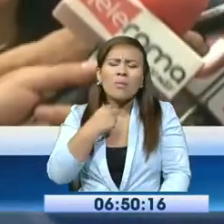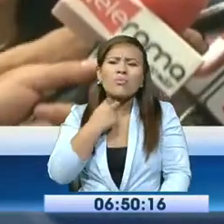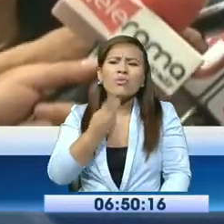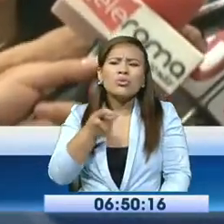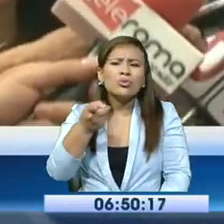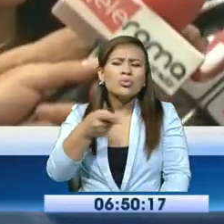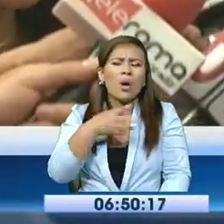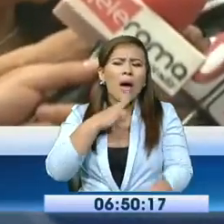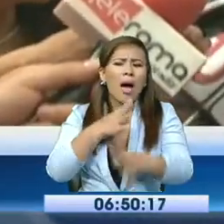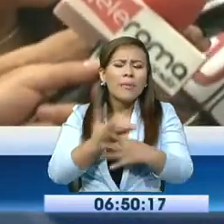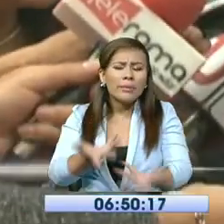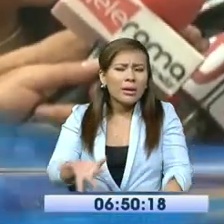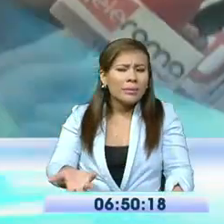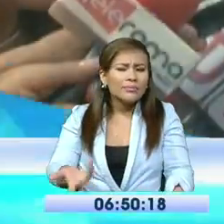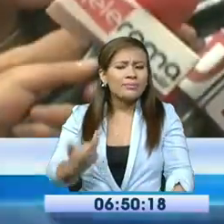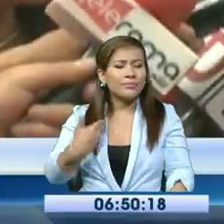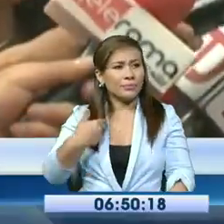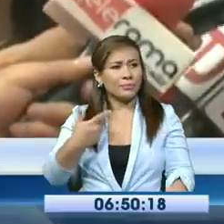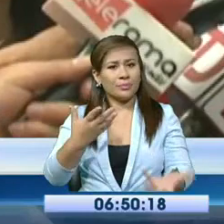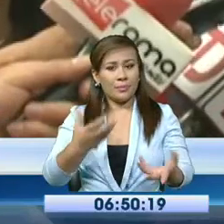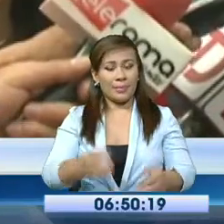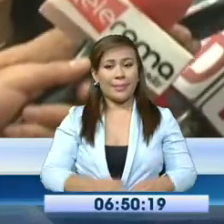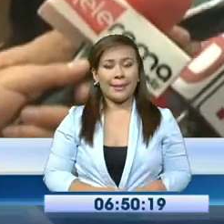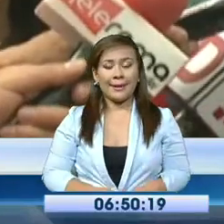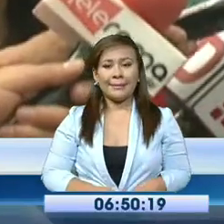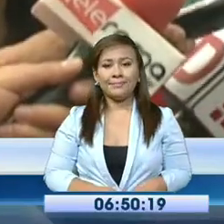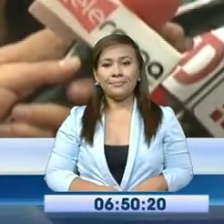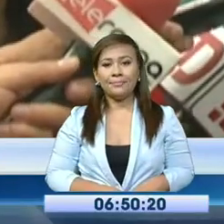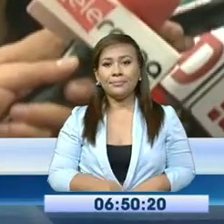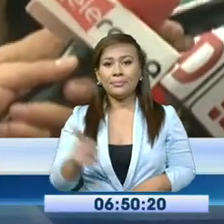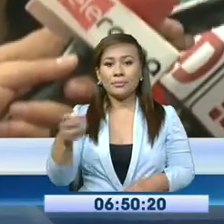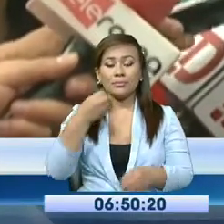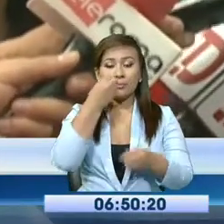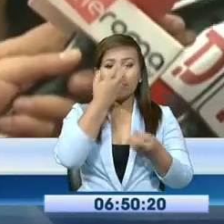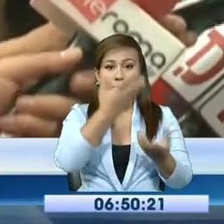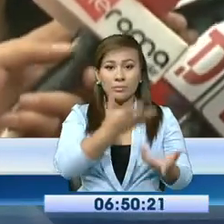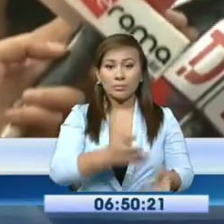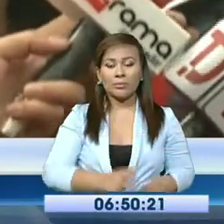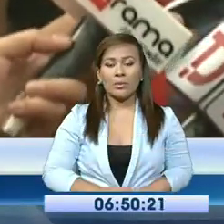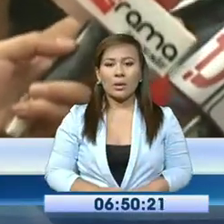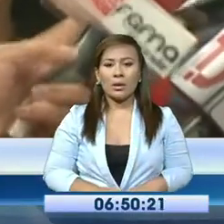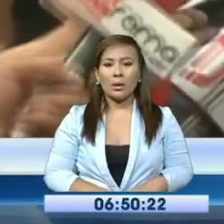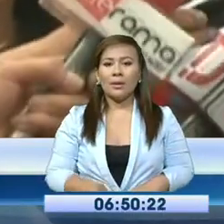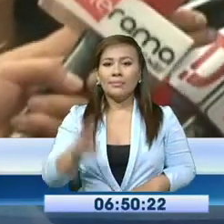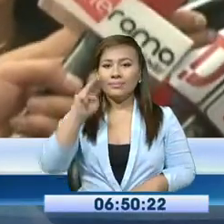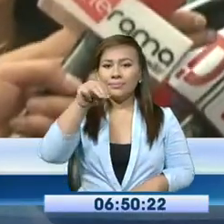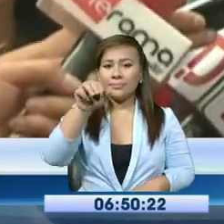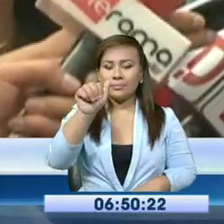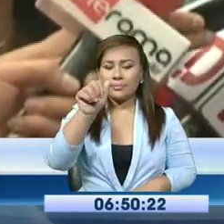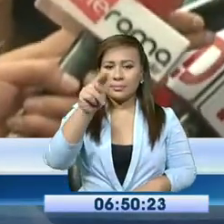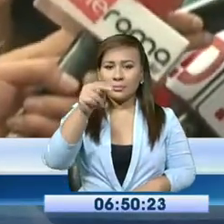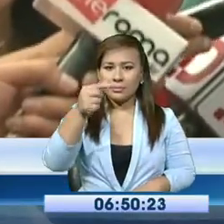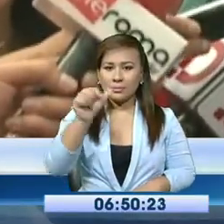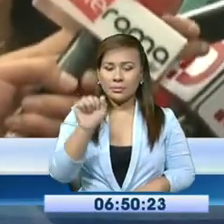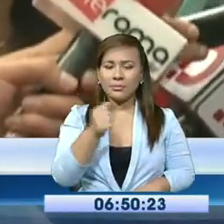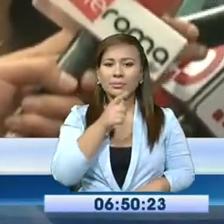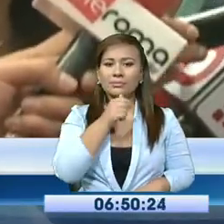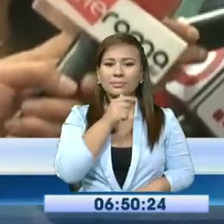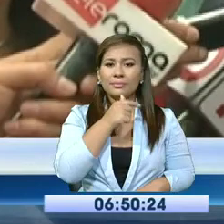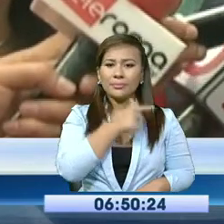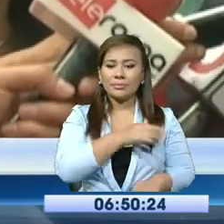impedir que las revelaciones que ha hecho el señor Mangas, mano derecha